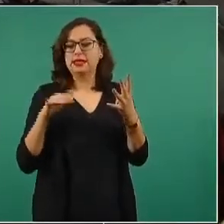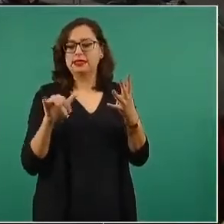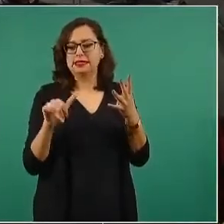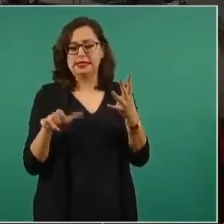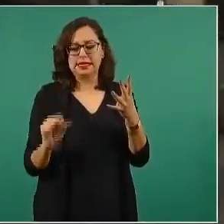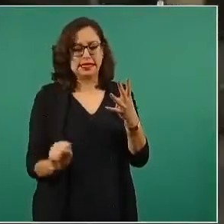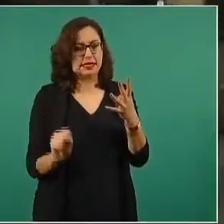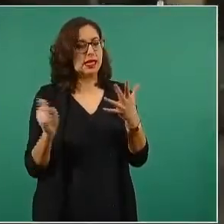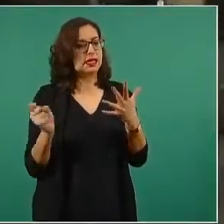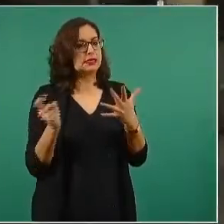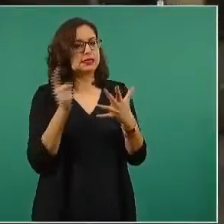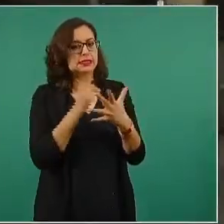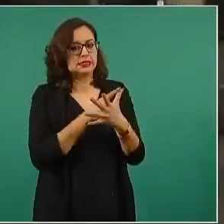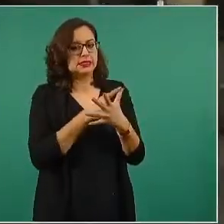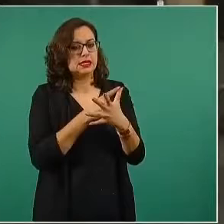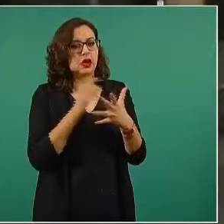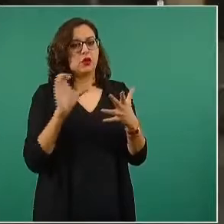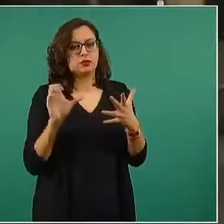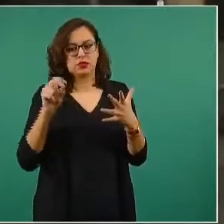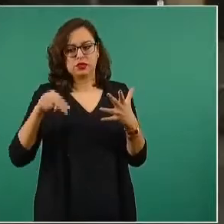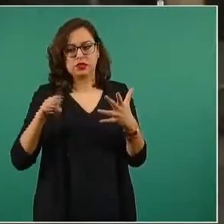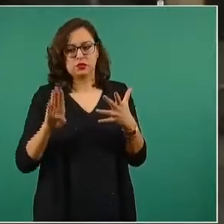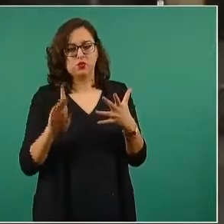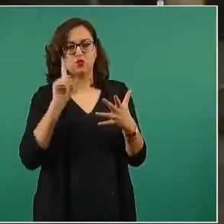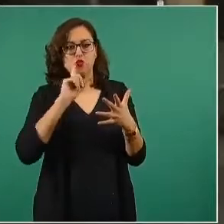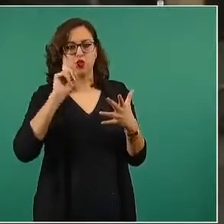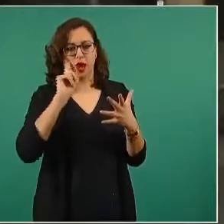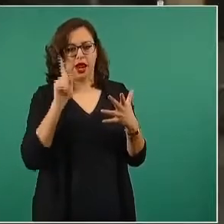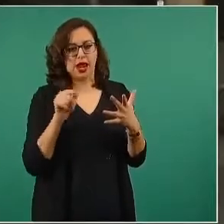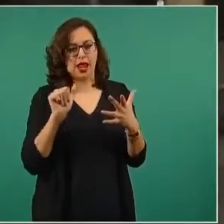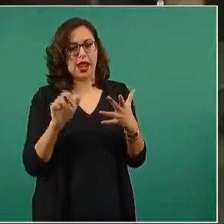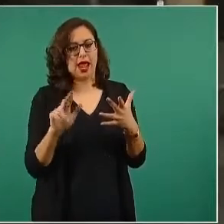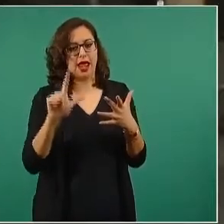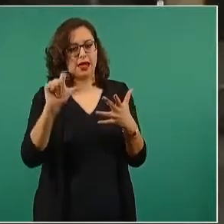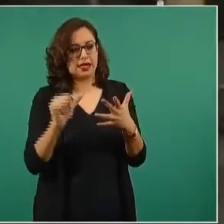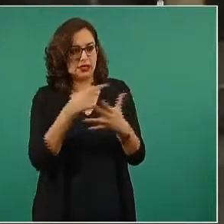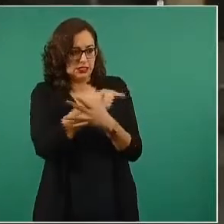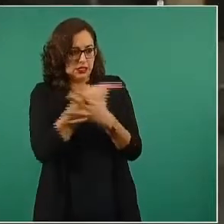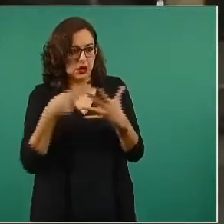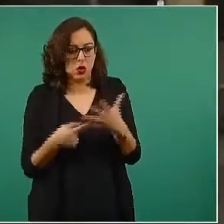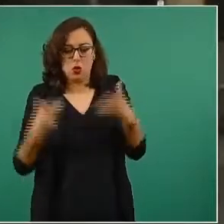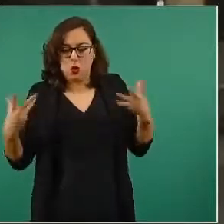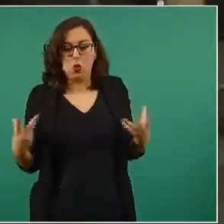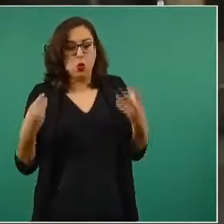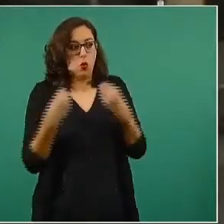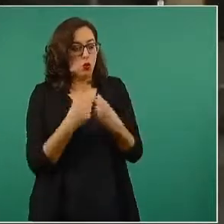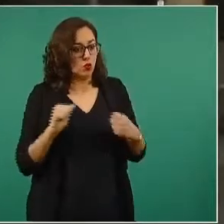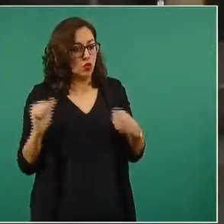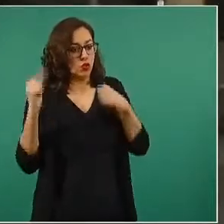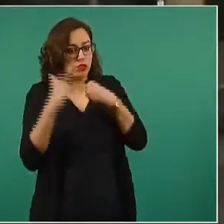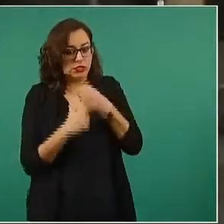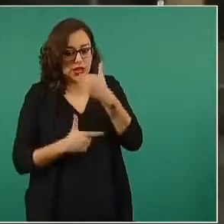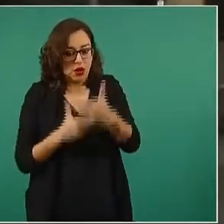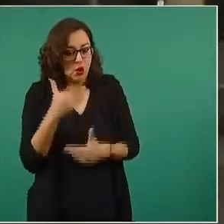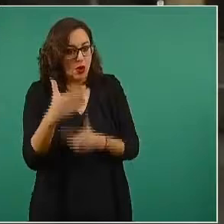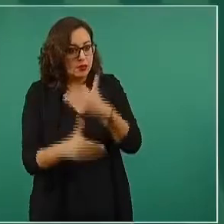la Comisión Nacional de Búsqueda con Carla Quintana, para crear un mecanismo distinto que